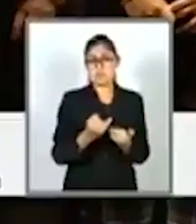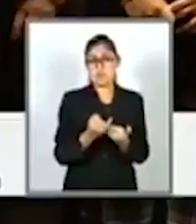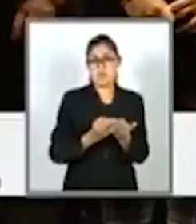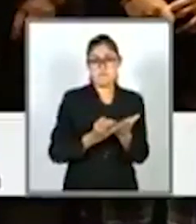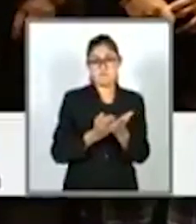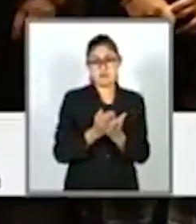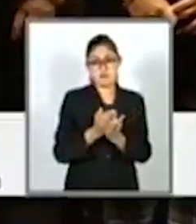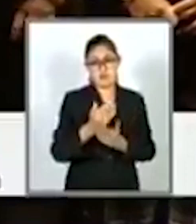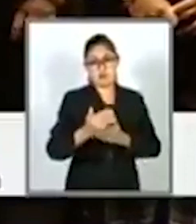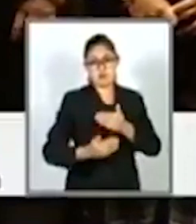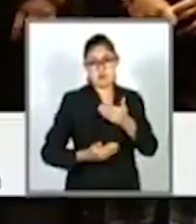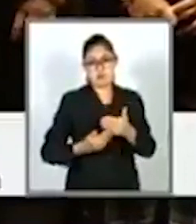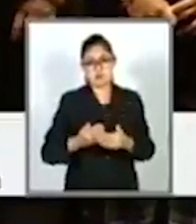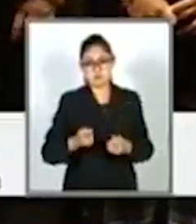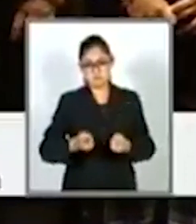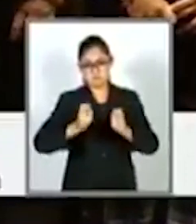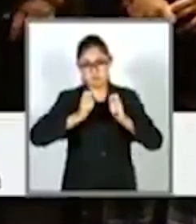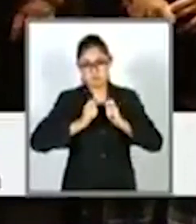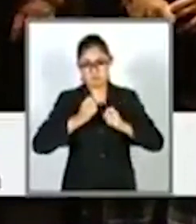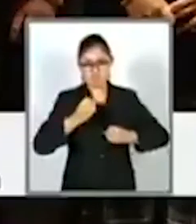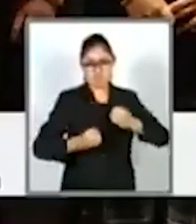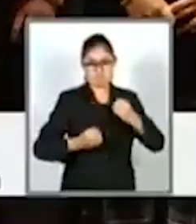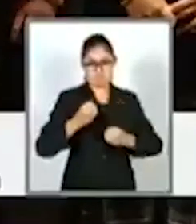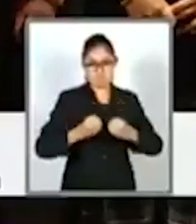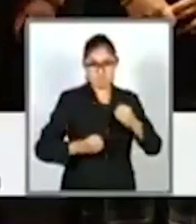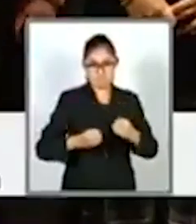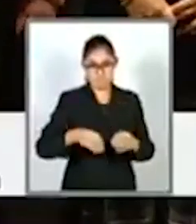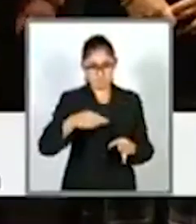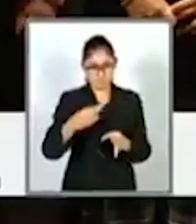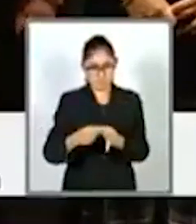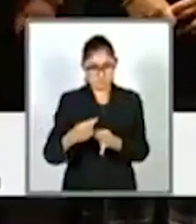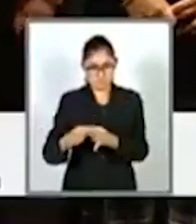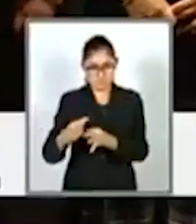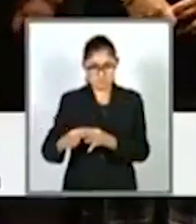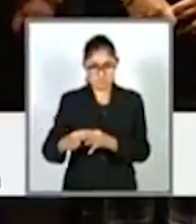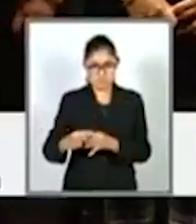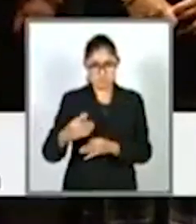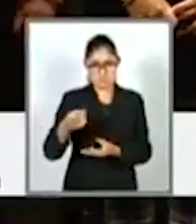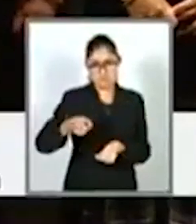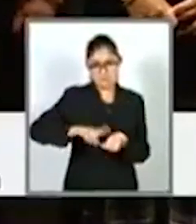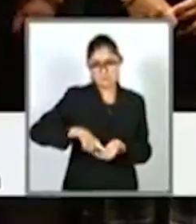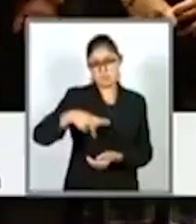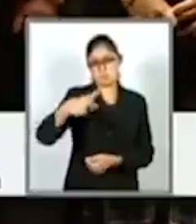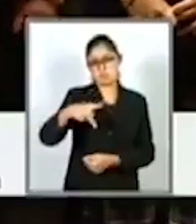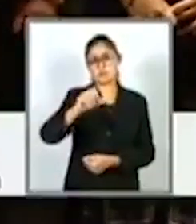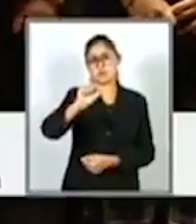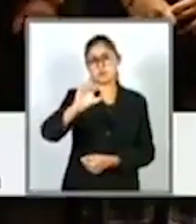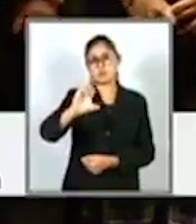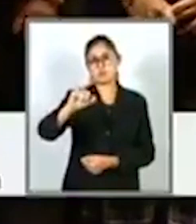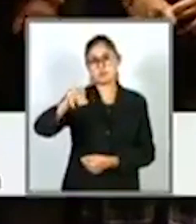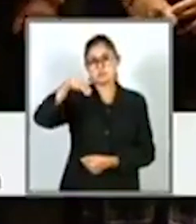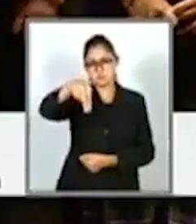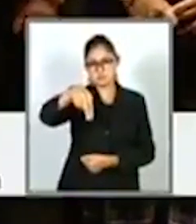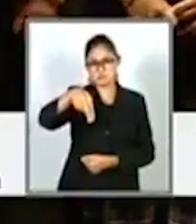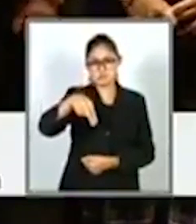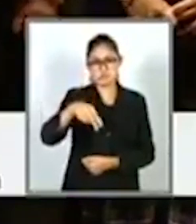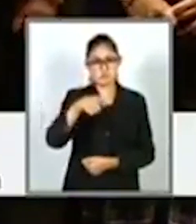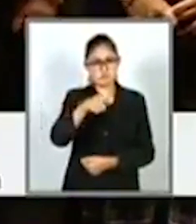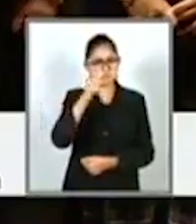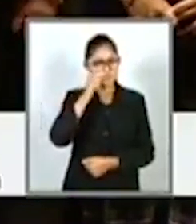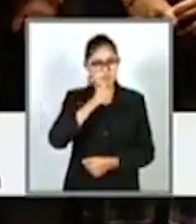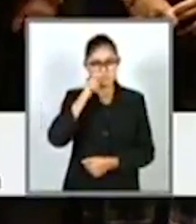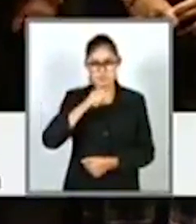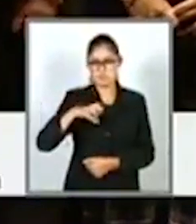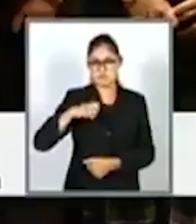cargo de ministra de la suprema corte de justicia de la nación que se le ha conferido mirando en todo por el